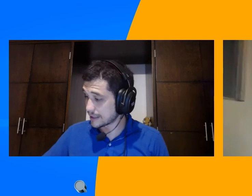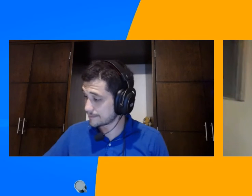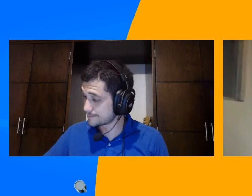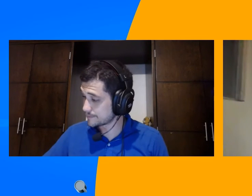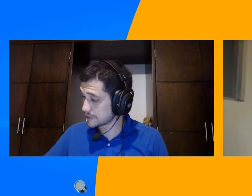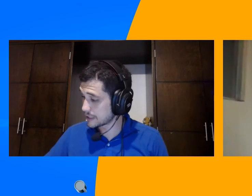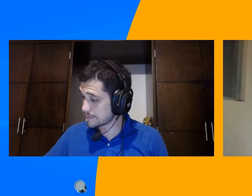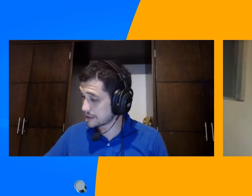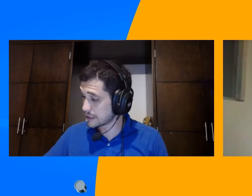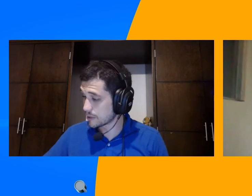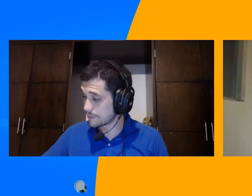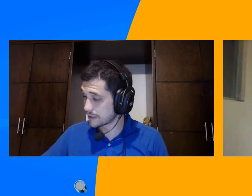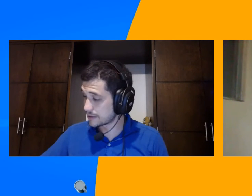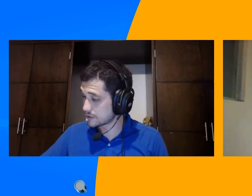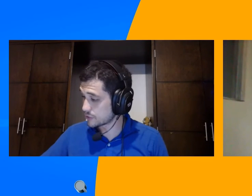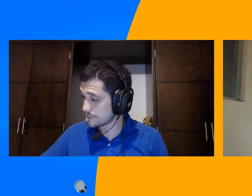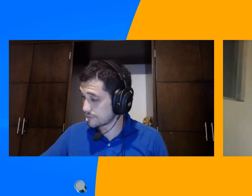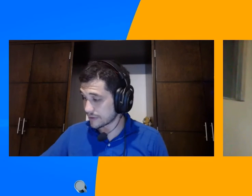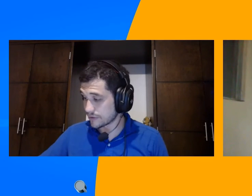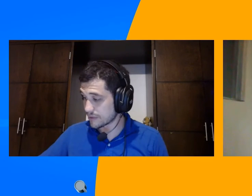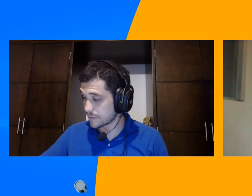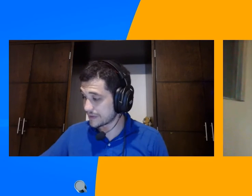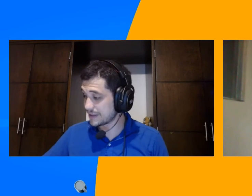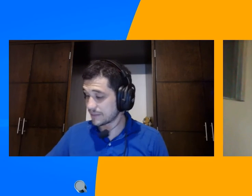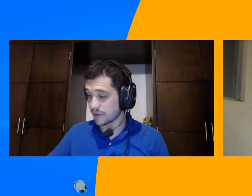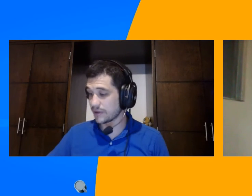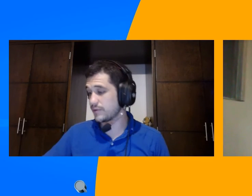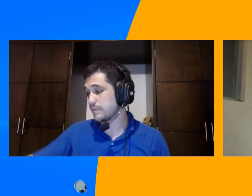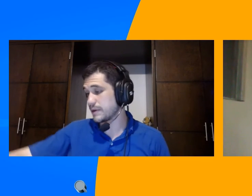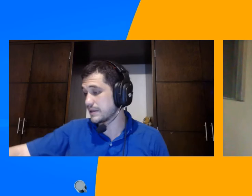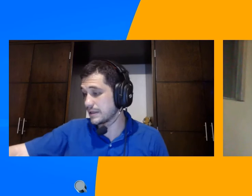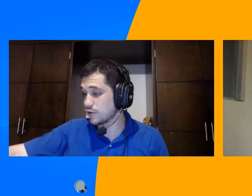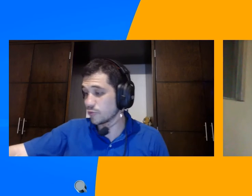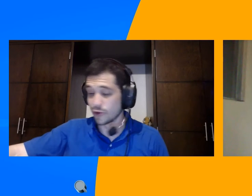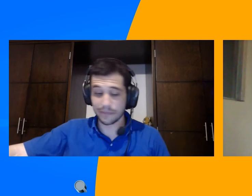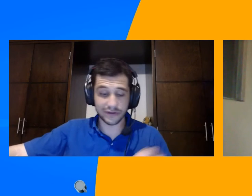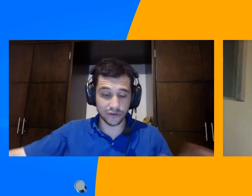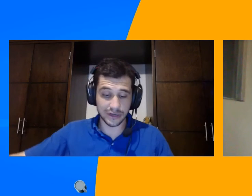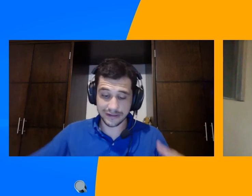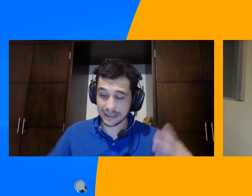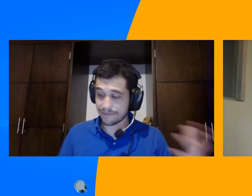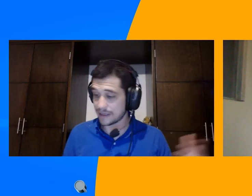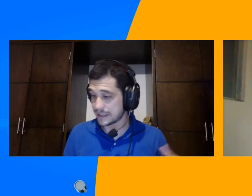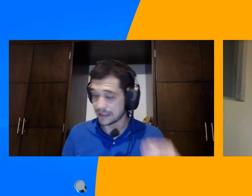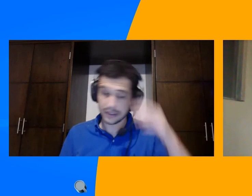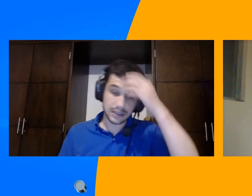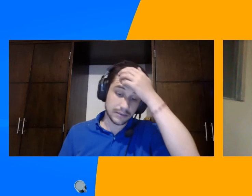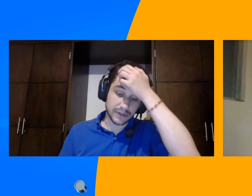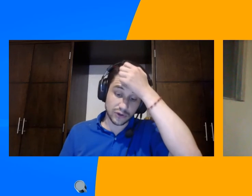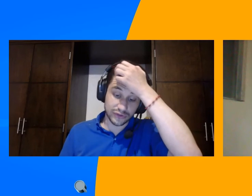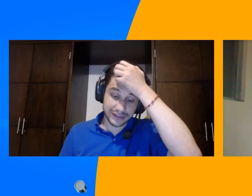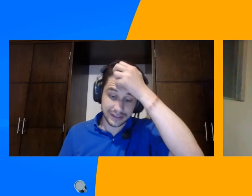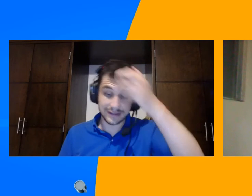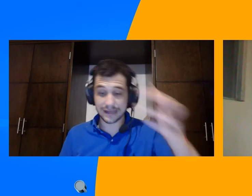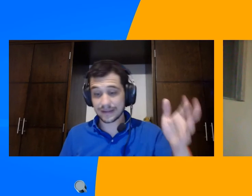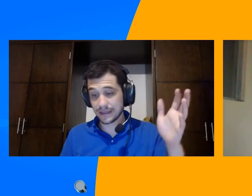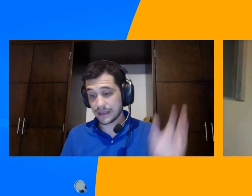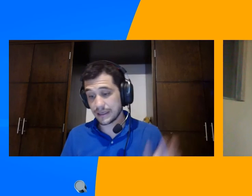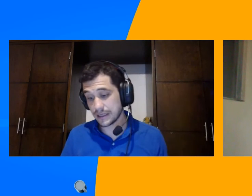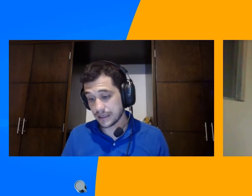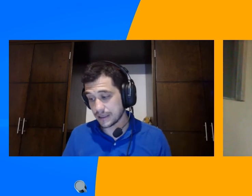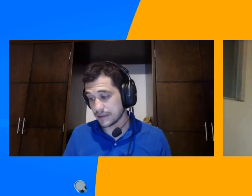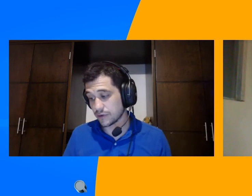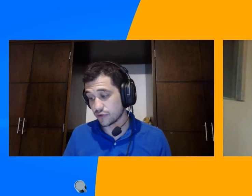de la página web para tener toda la información más precisa, porque eso depende del número de personas, de la fecha, pero los talleres se